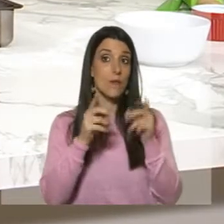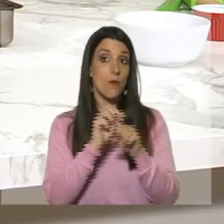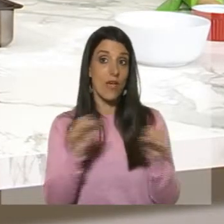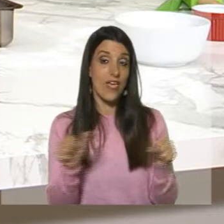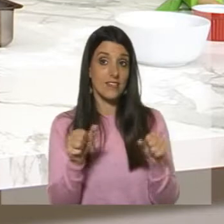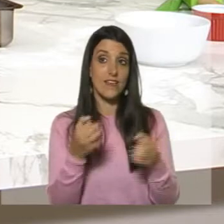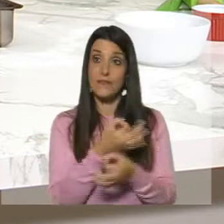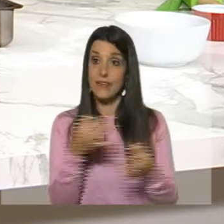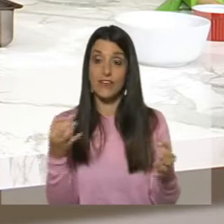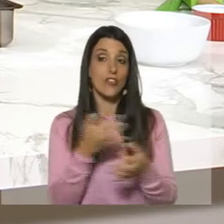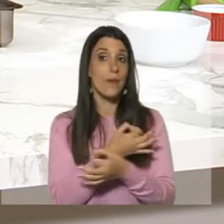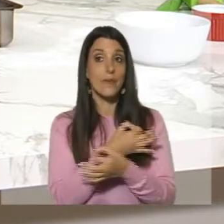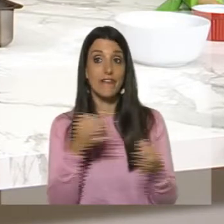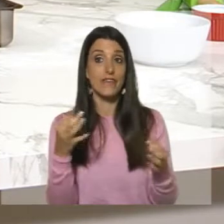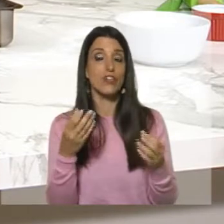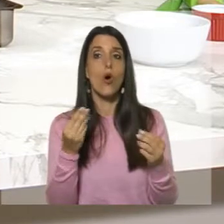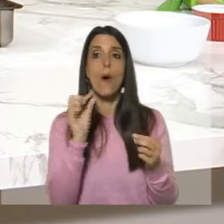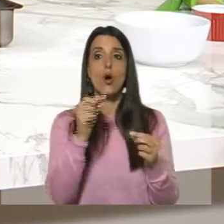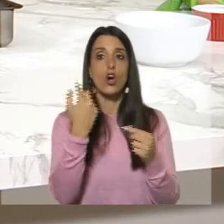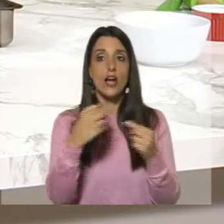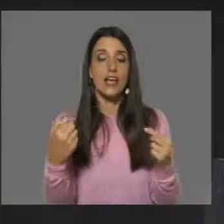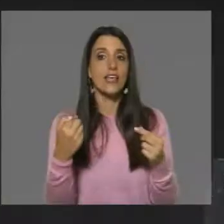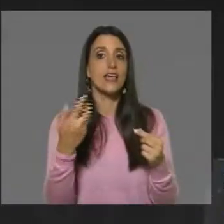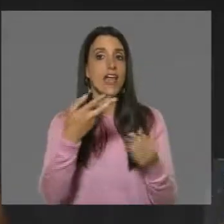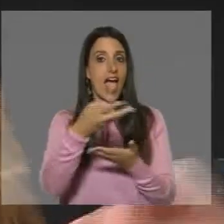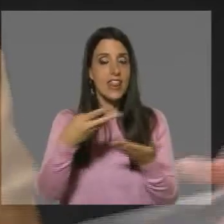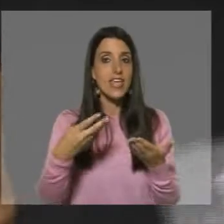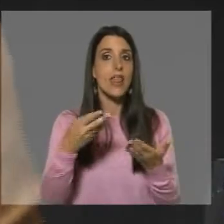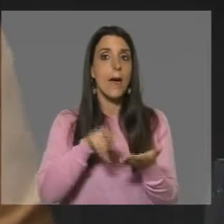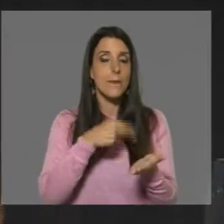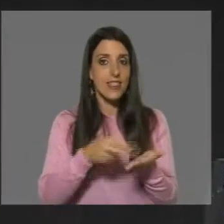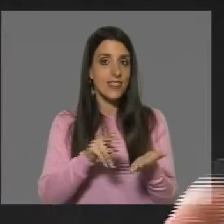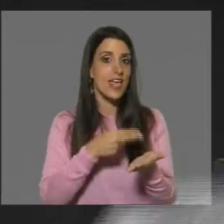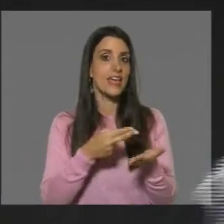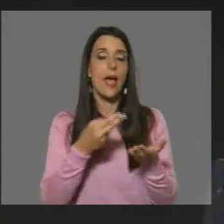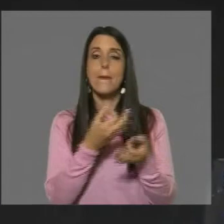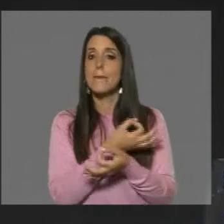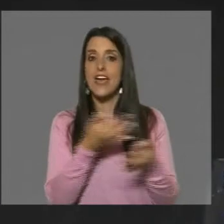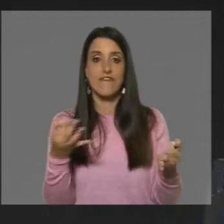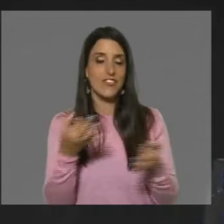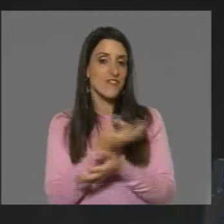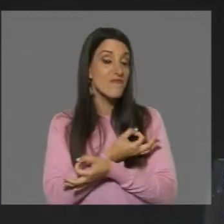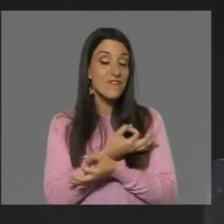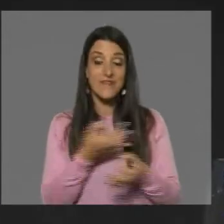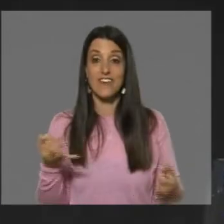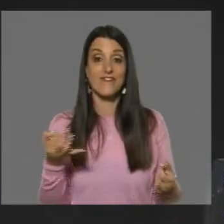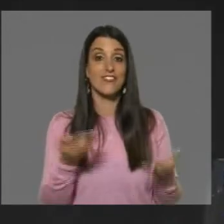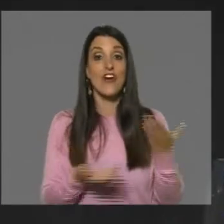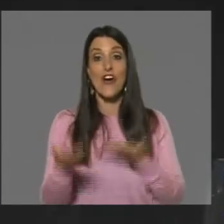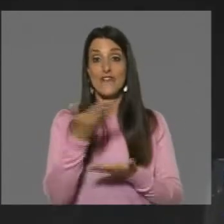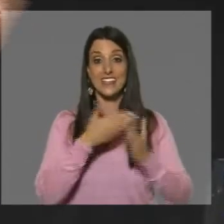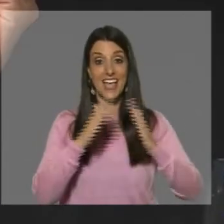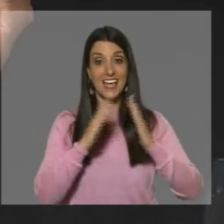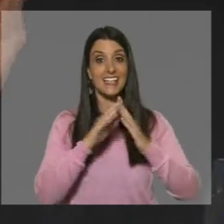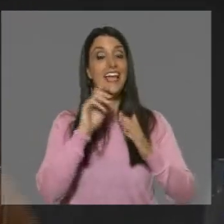hacer. Perfecto, la podés hacer con poquitos ingredientes, si no te queda mucha harina, si no tenés mucha manteca. La destapamos para que la vean es bien. Ideal esta receta para compartir en casa con